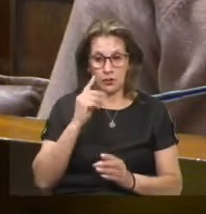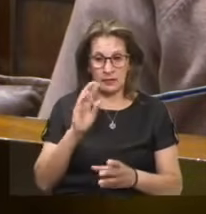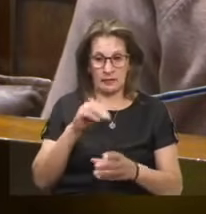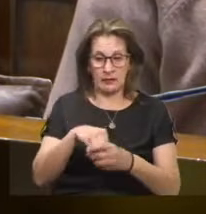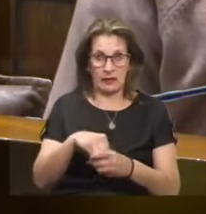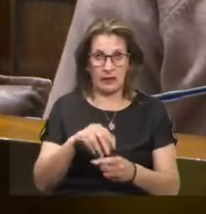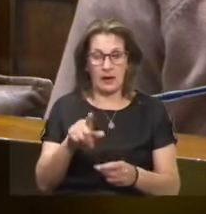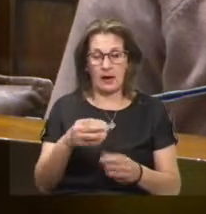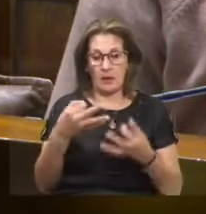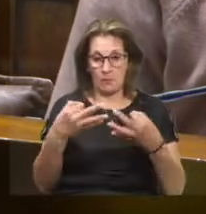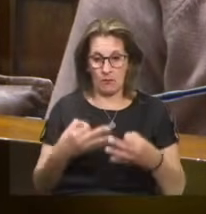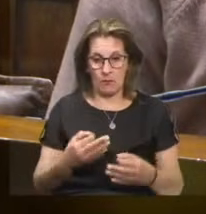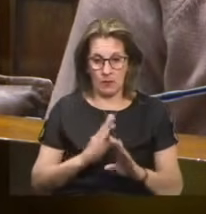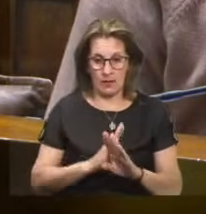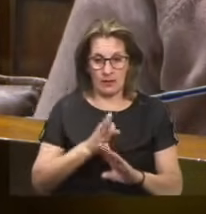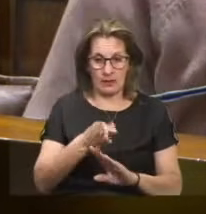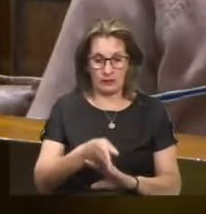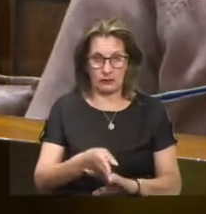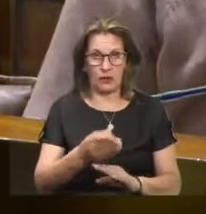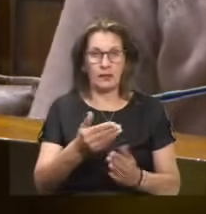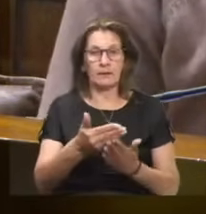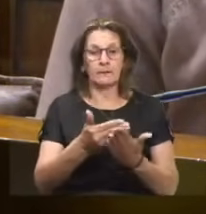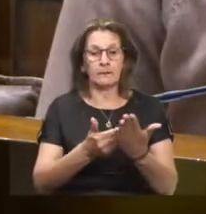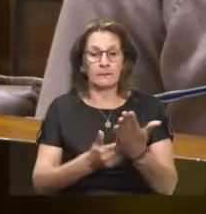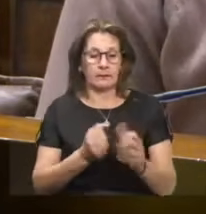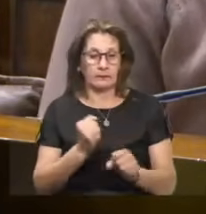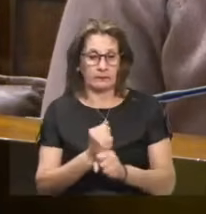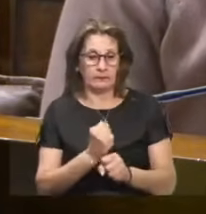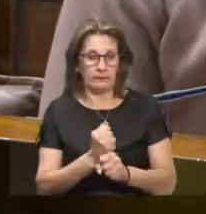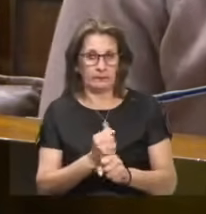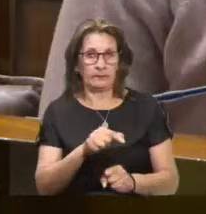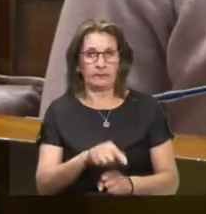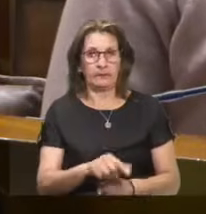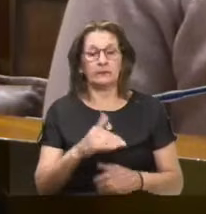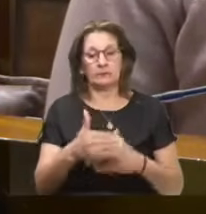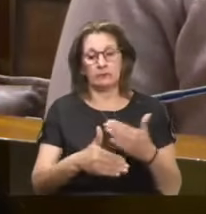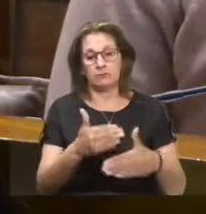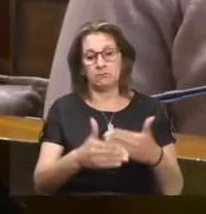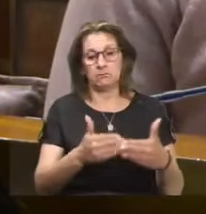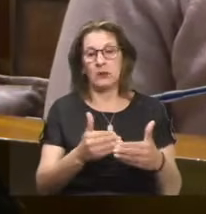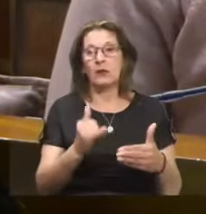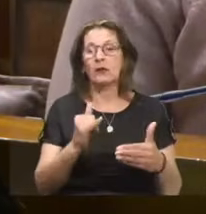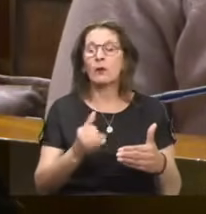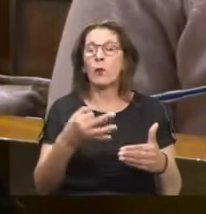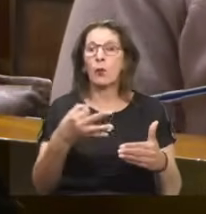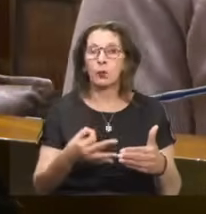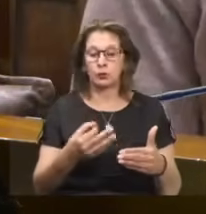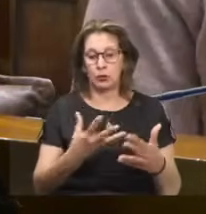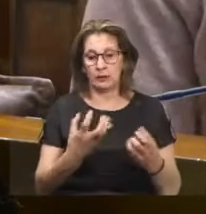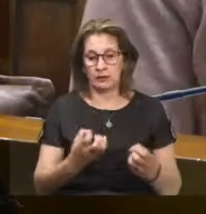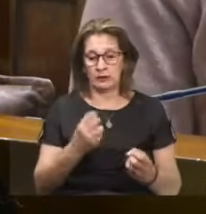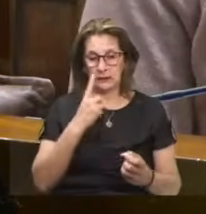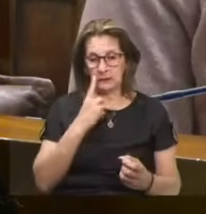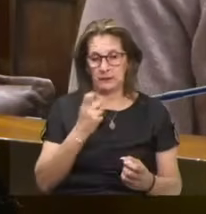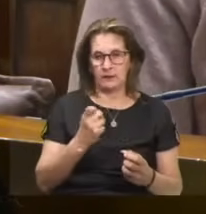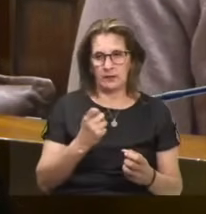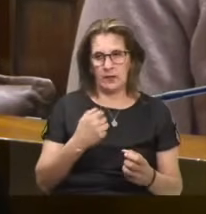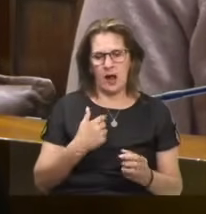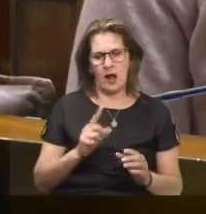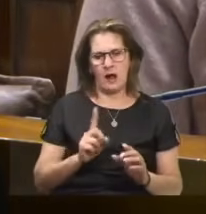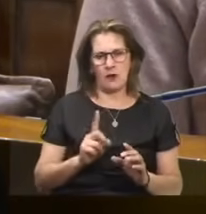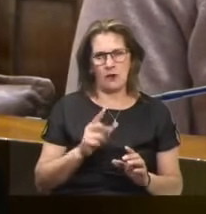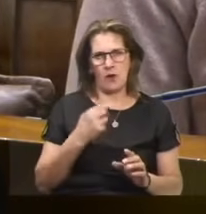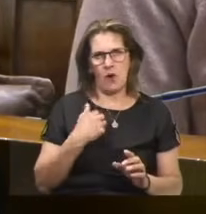la moralidad, en el ejercicio de la función, y justamente quiso evitar las ventajas o